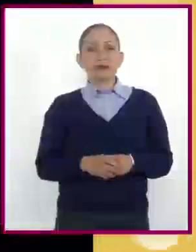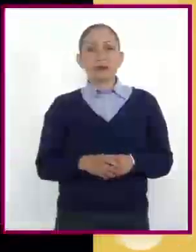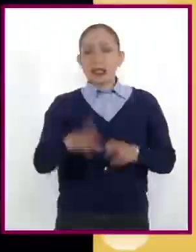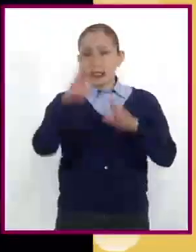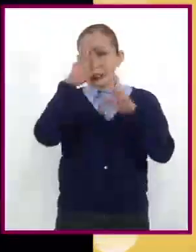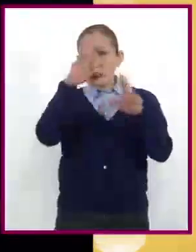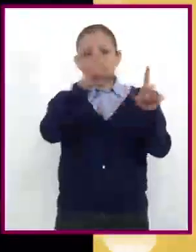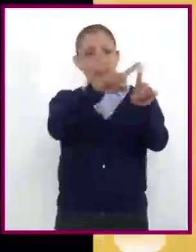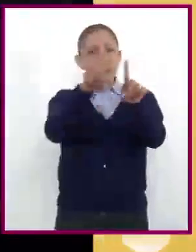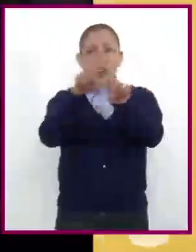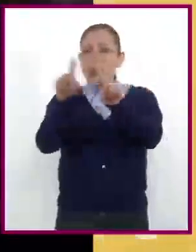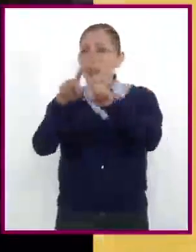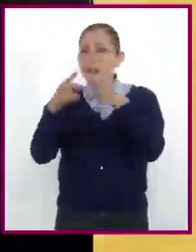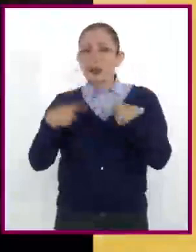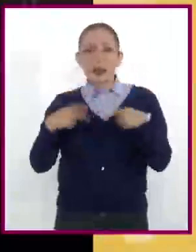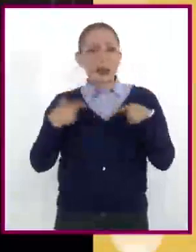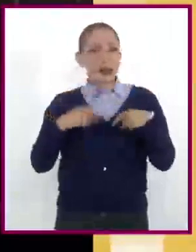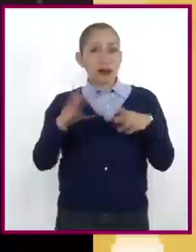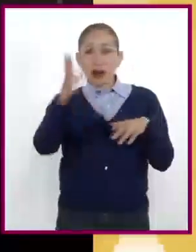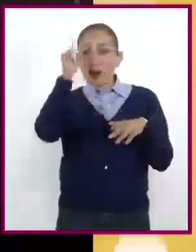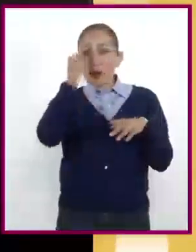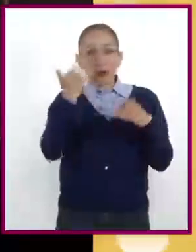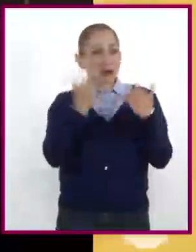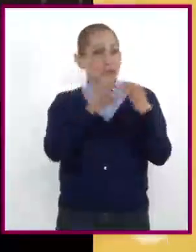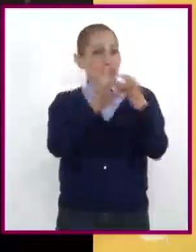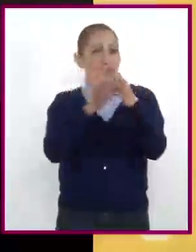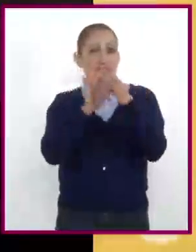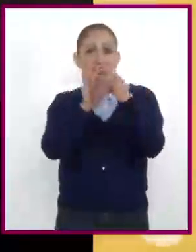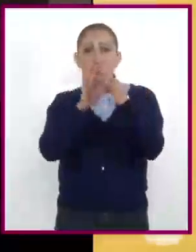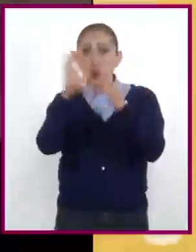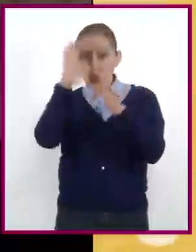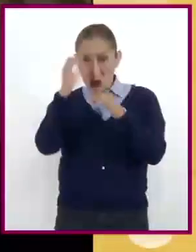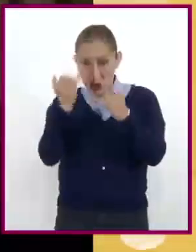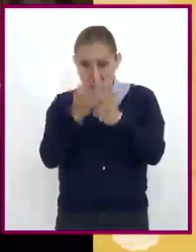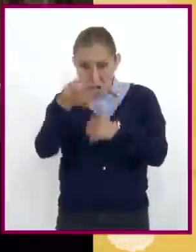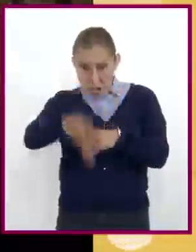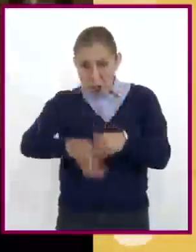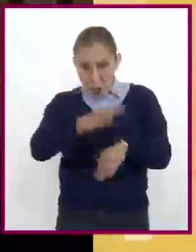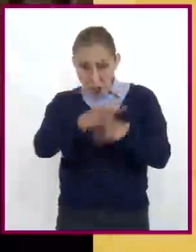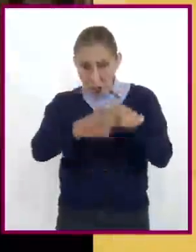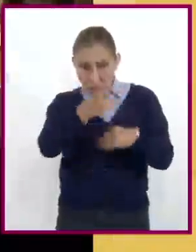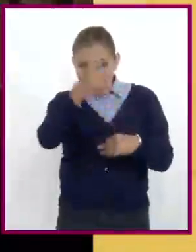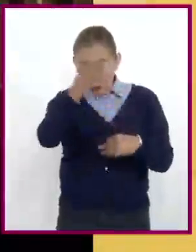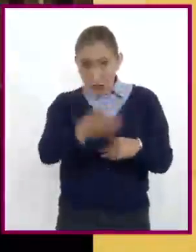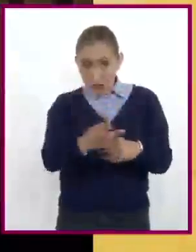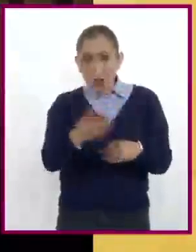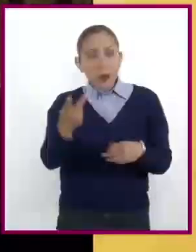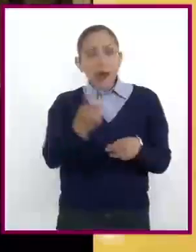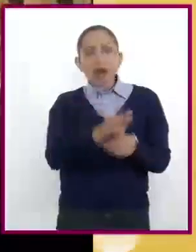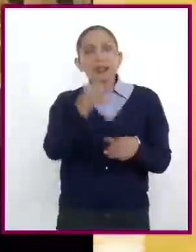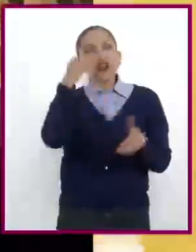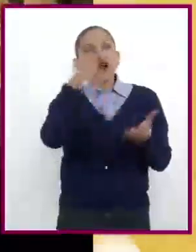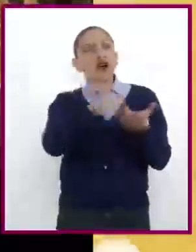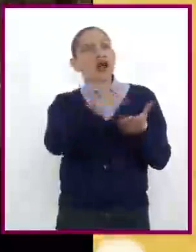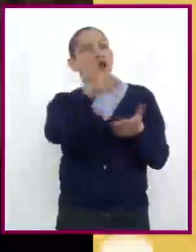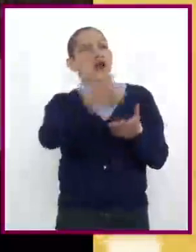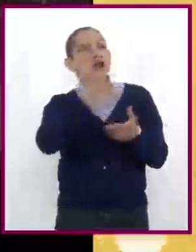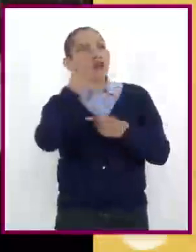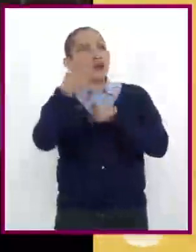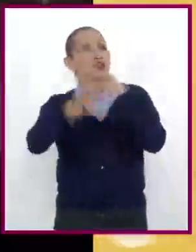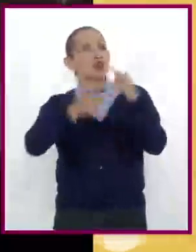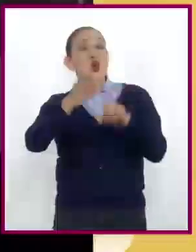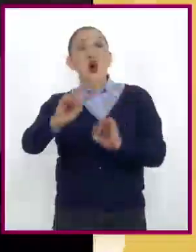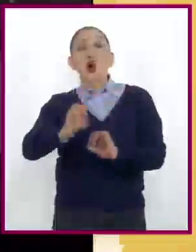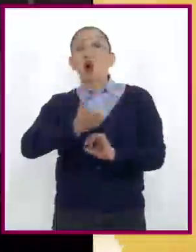¿Respetar la diversidad significa estar de acuerdo con todo lo que dicte una cultura? ¿Qué pasa si creemos que una tradición o